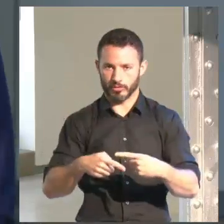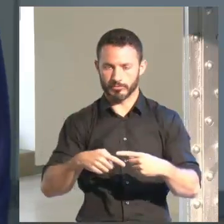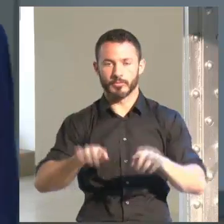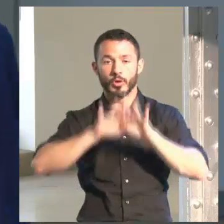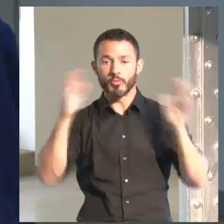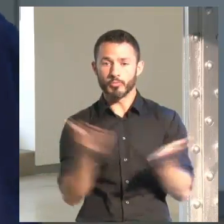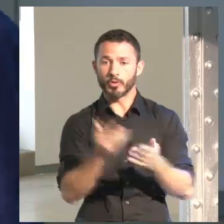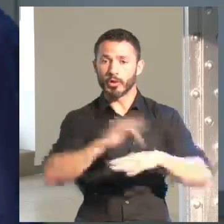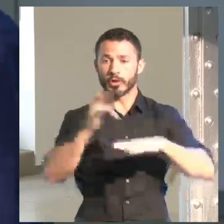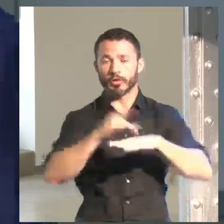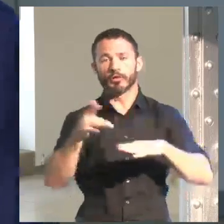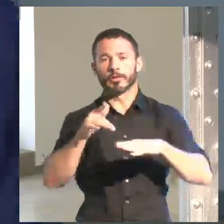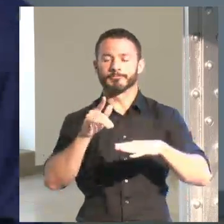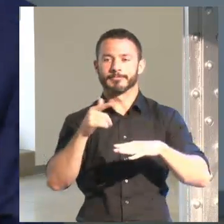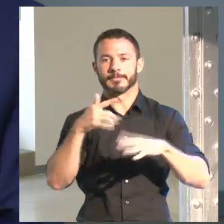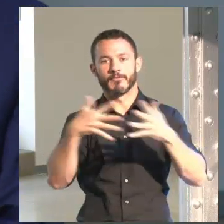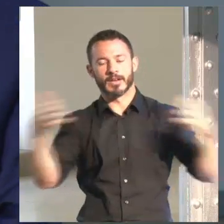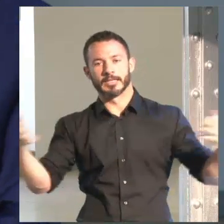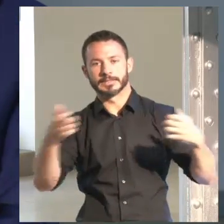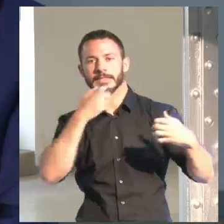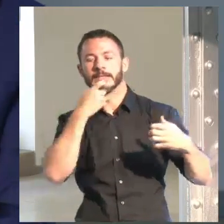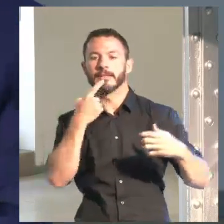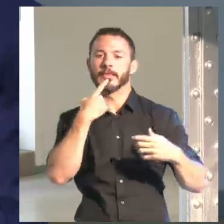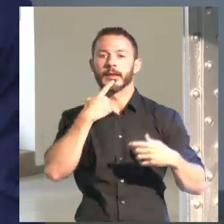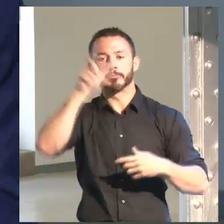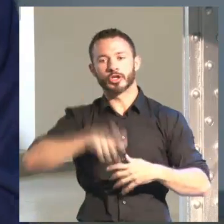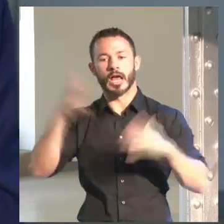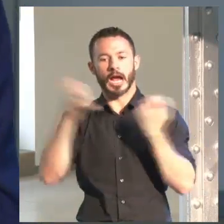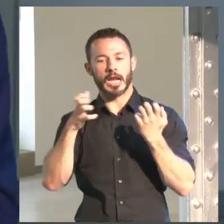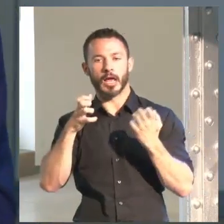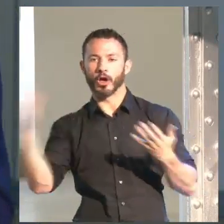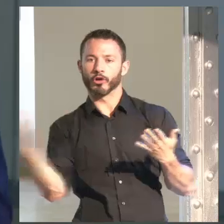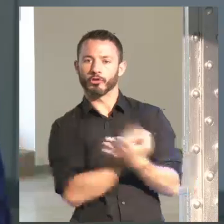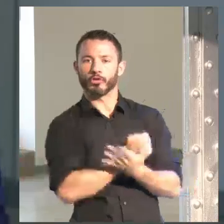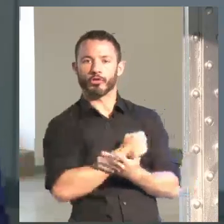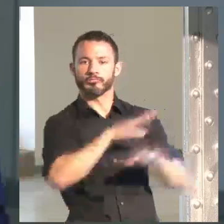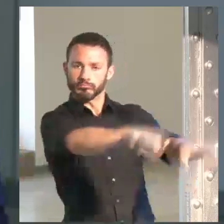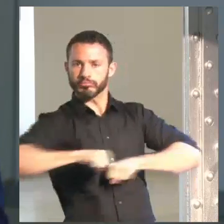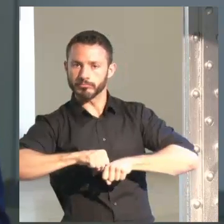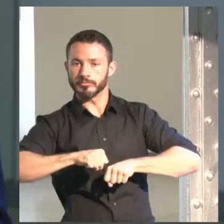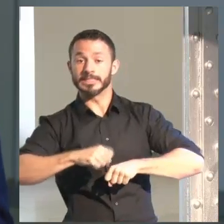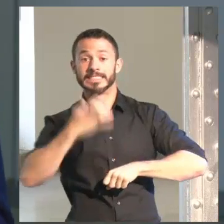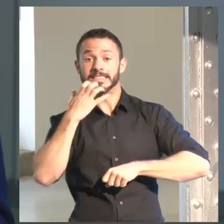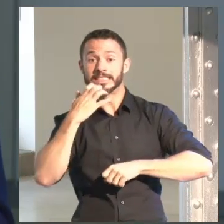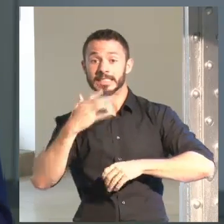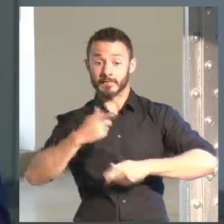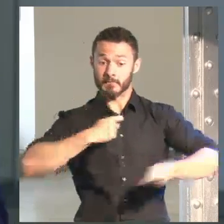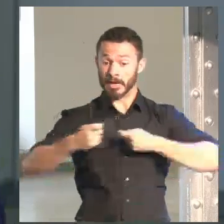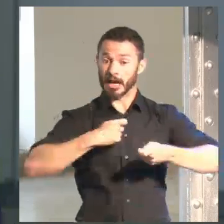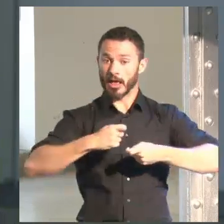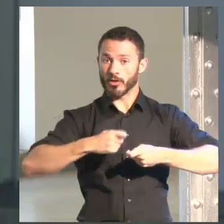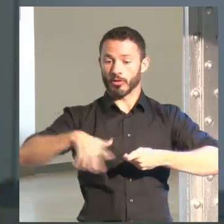que winner takes all, lo que estamos viendo son que las posiciones de dominio en los